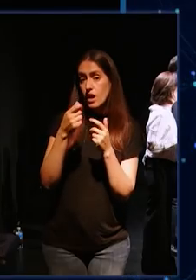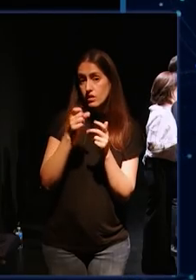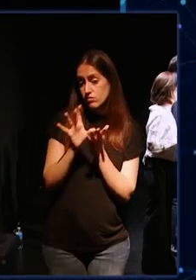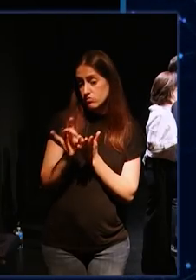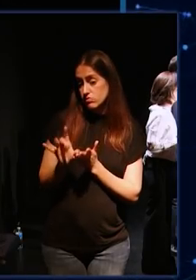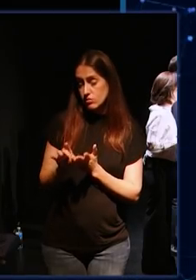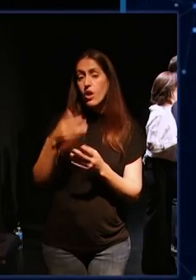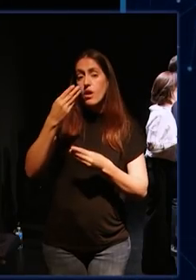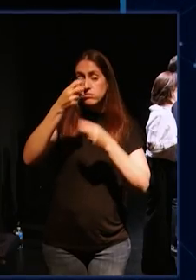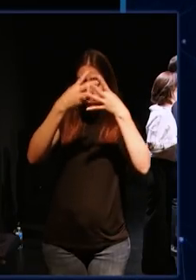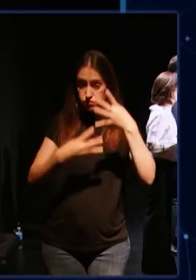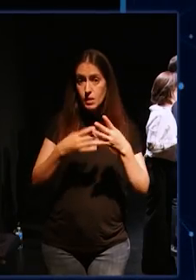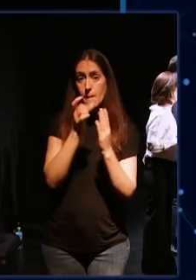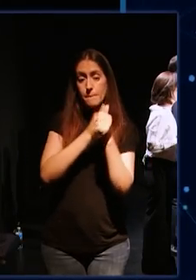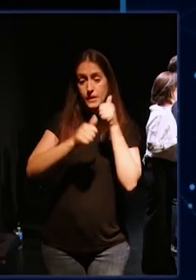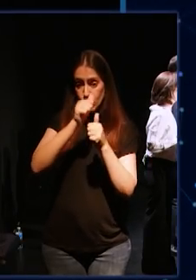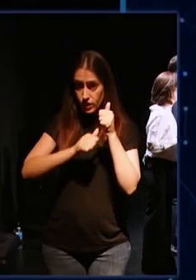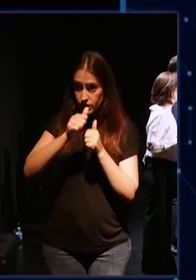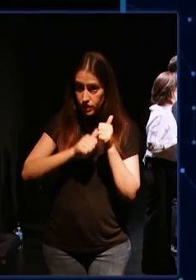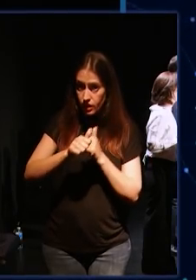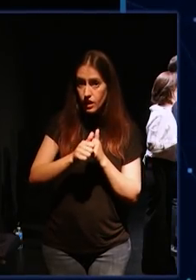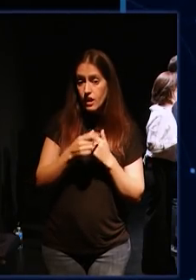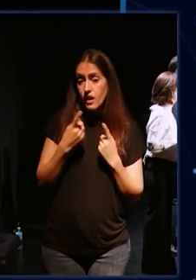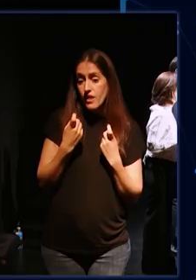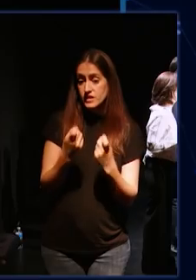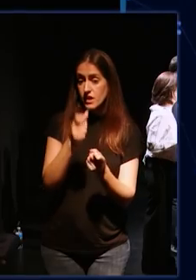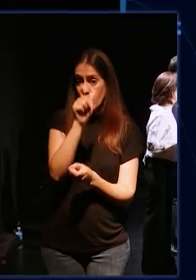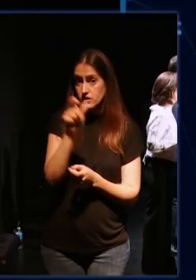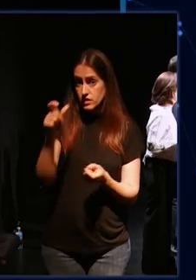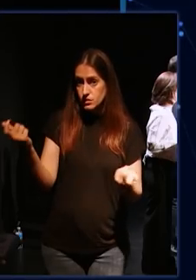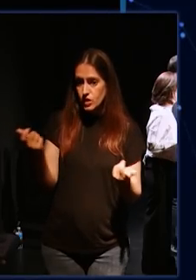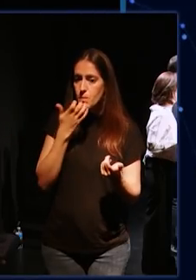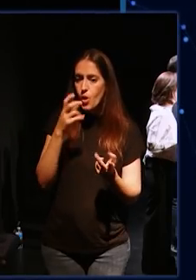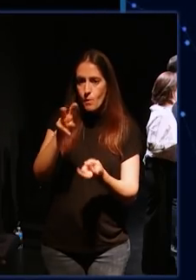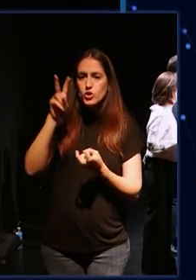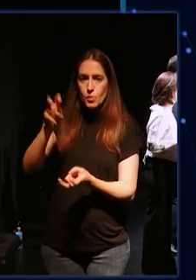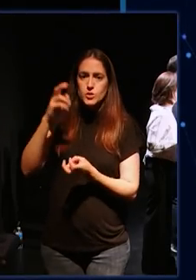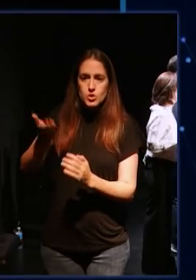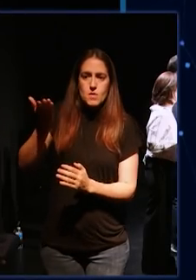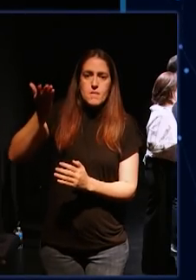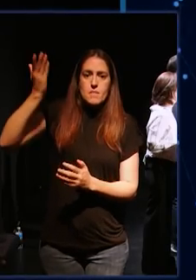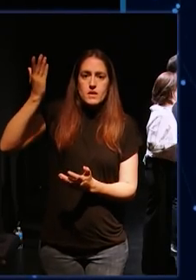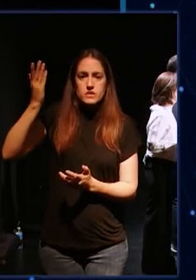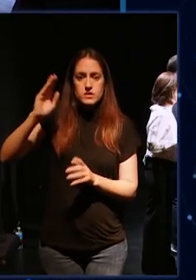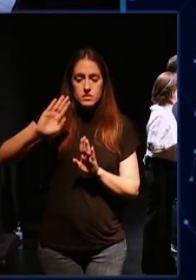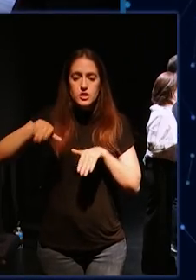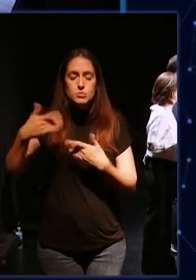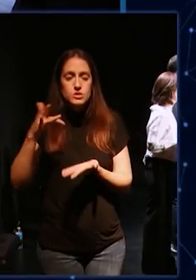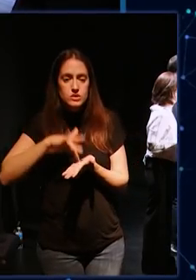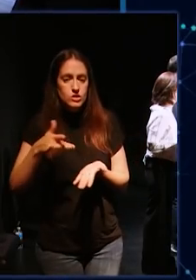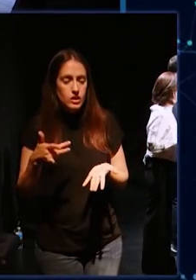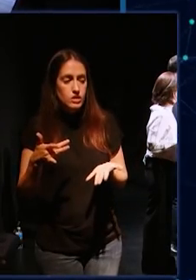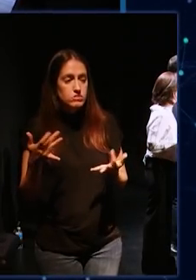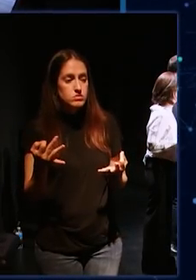se priorizan las cosas, se priorizan las necesidades del ciudadano, pero subir impuestos, subir impuestos, subir impuestos, entonces...